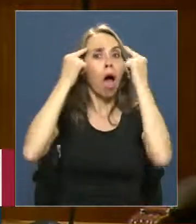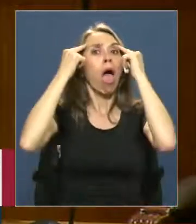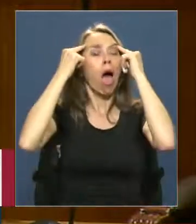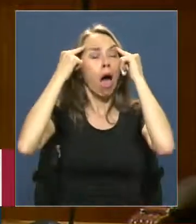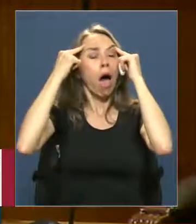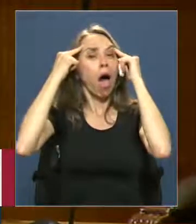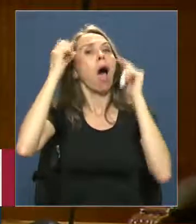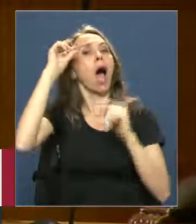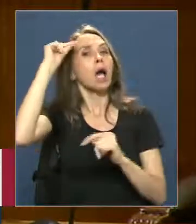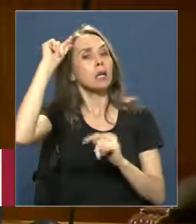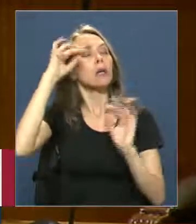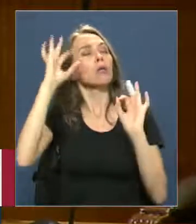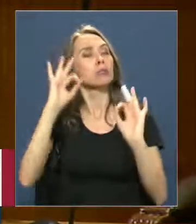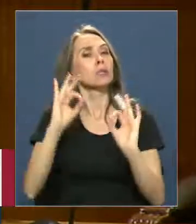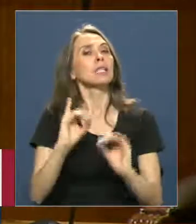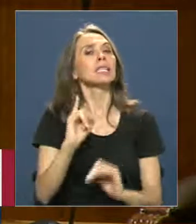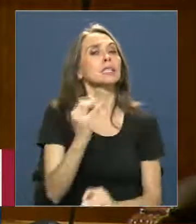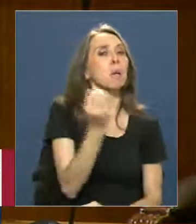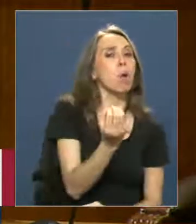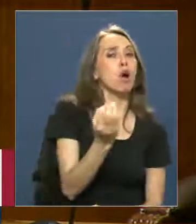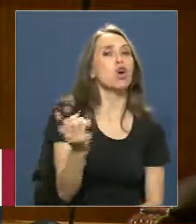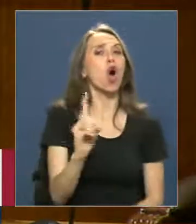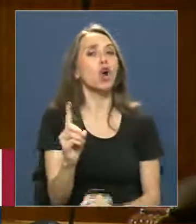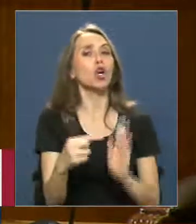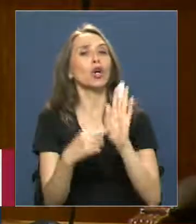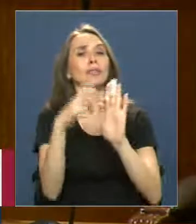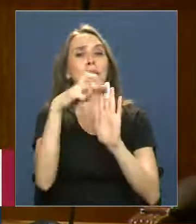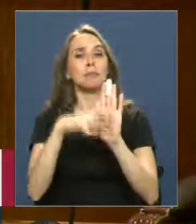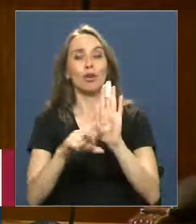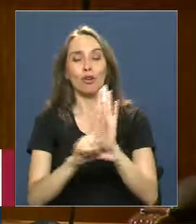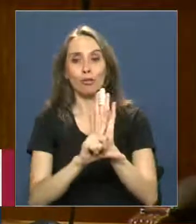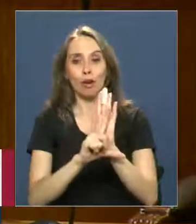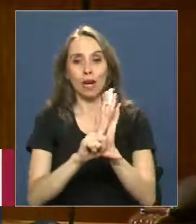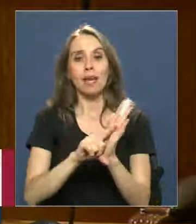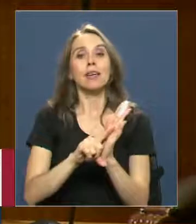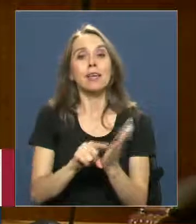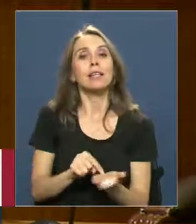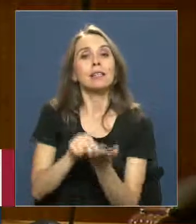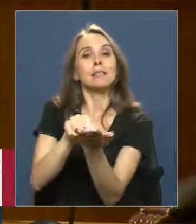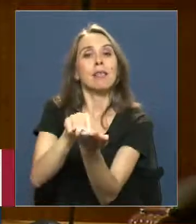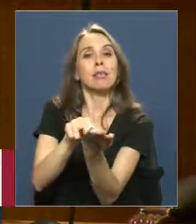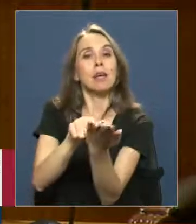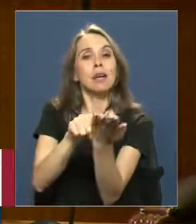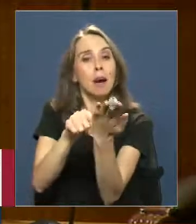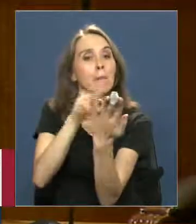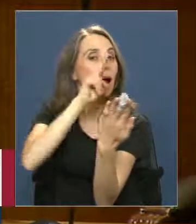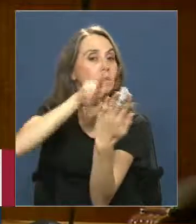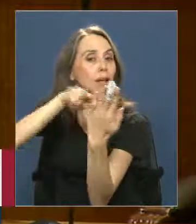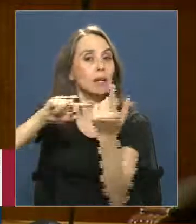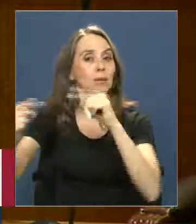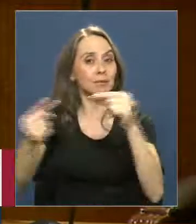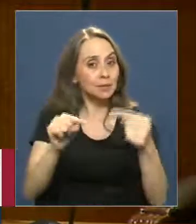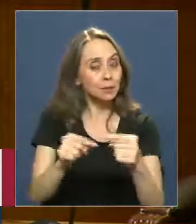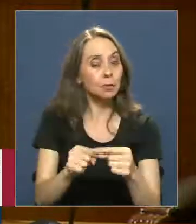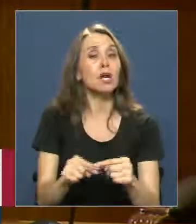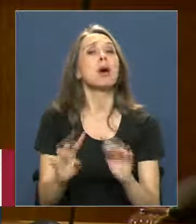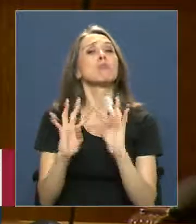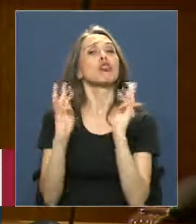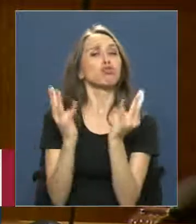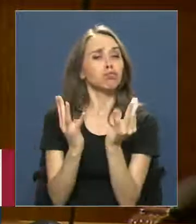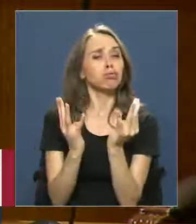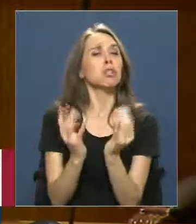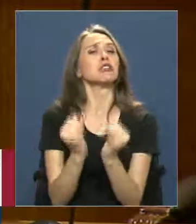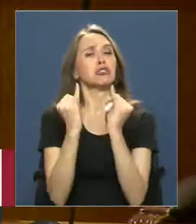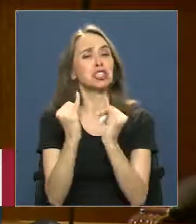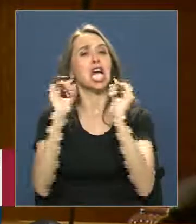de la conveniencia o inconveniencia de la iniciativa legal sometida a su conocimiento. Procedió así a dar su